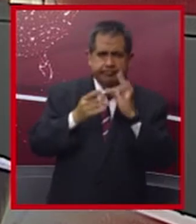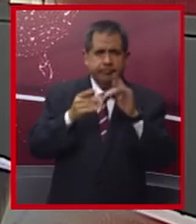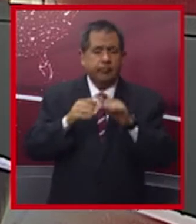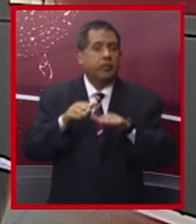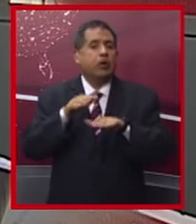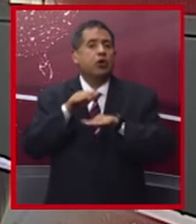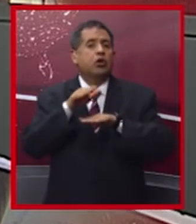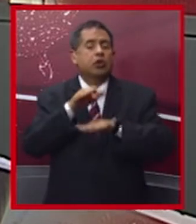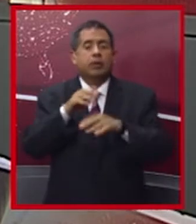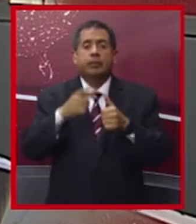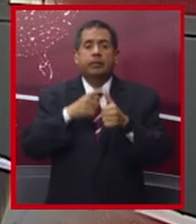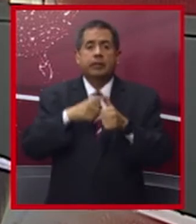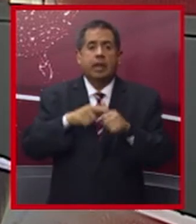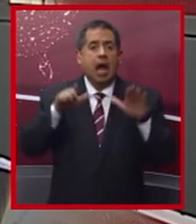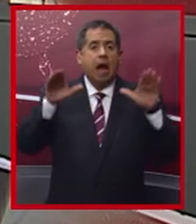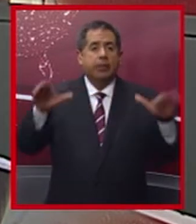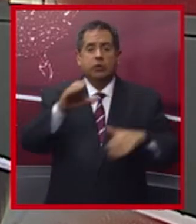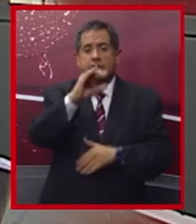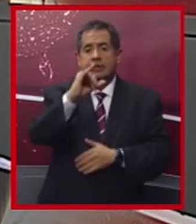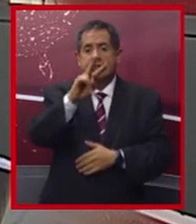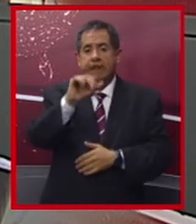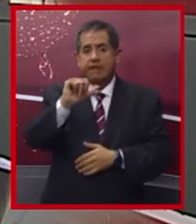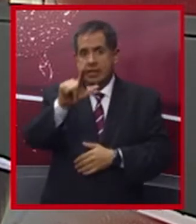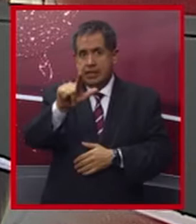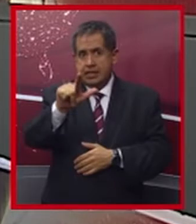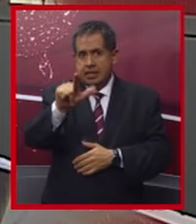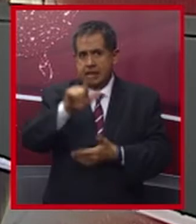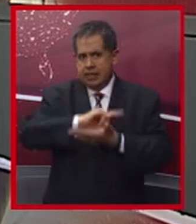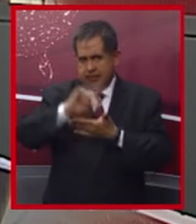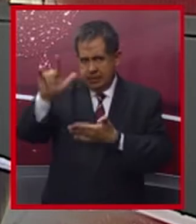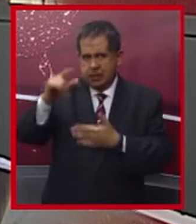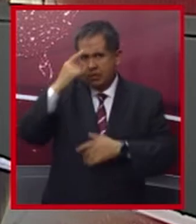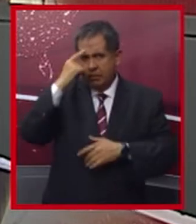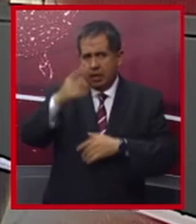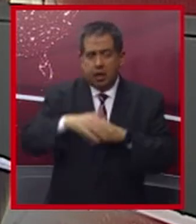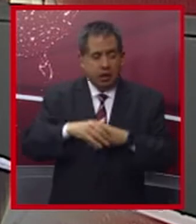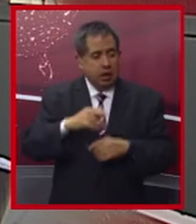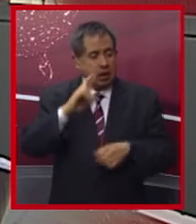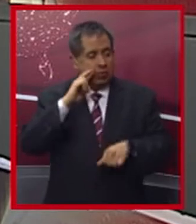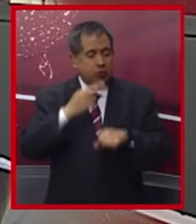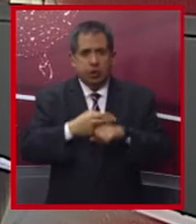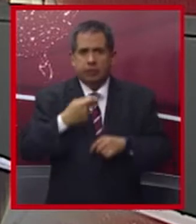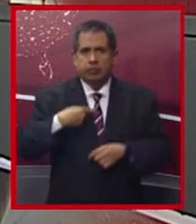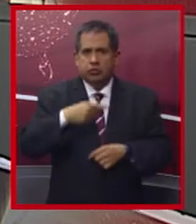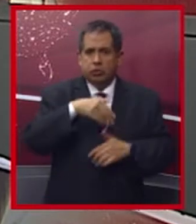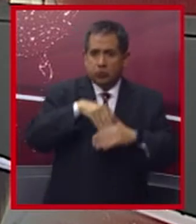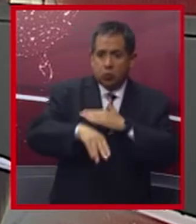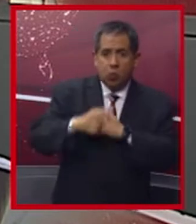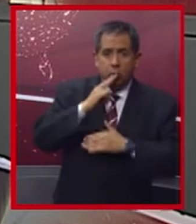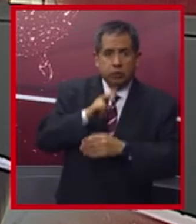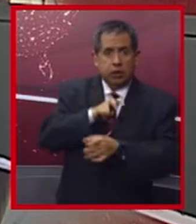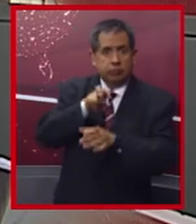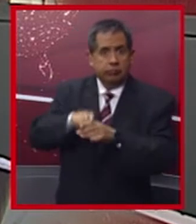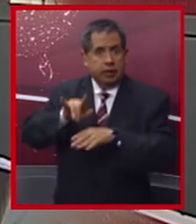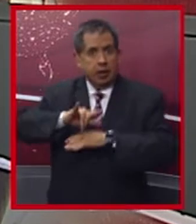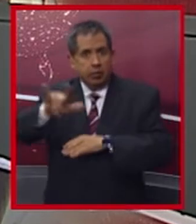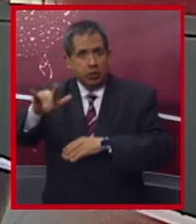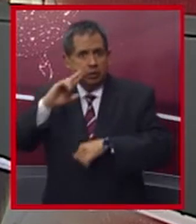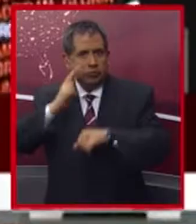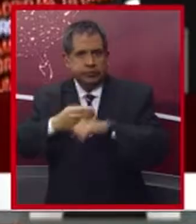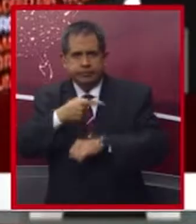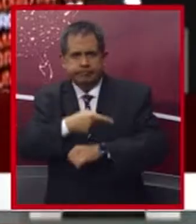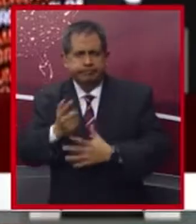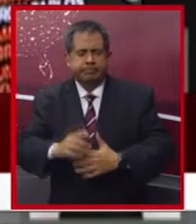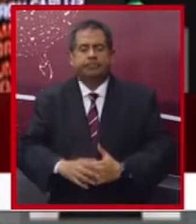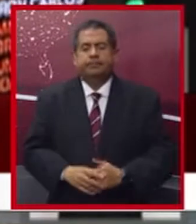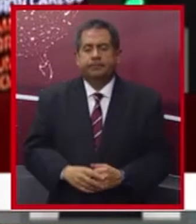ediciones primero a la Ley de Aviación Civil para establecer los derechos y las obligaciones de pasajeros de aerolíneas. Vamos con los detalles. La